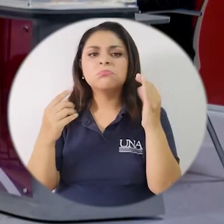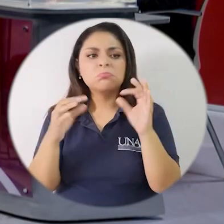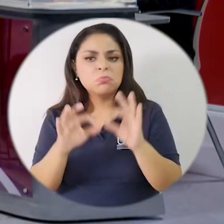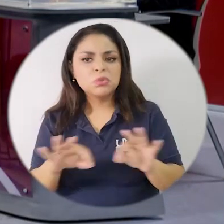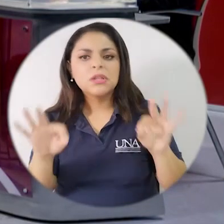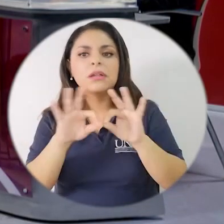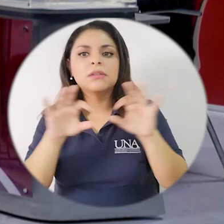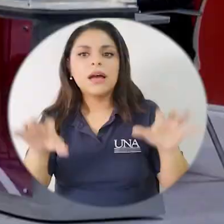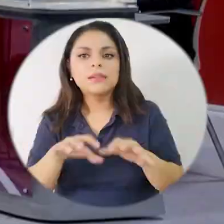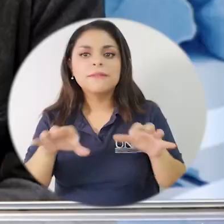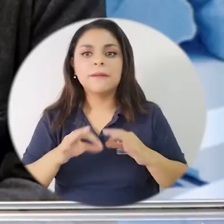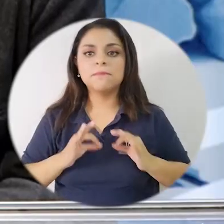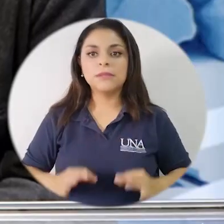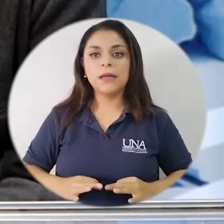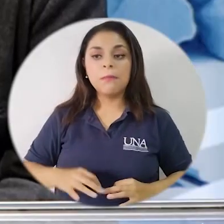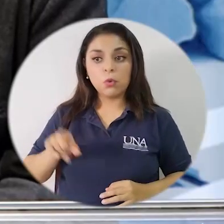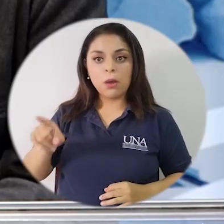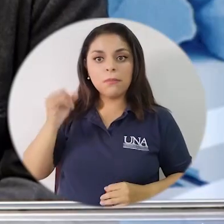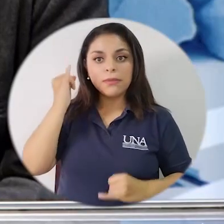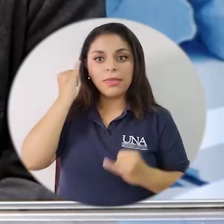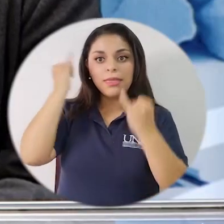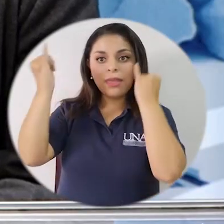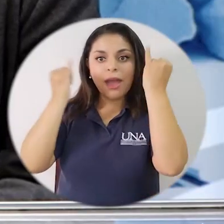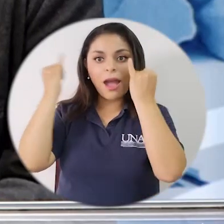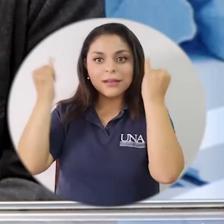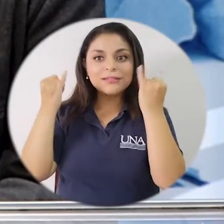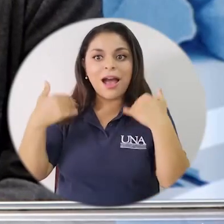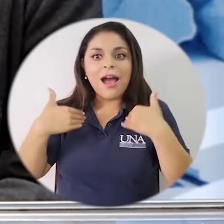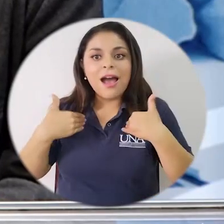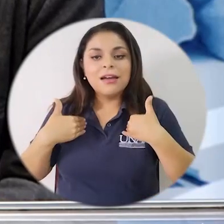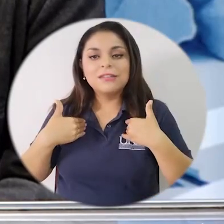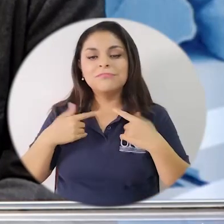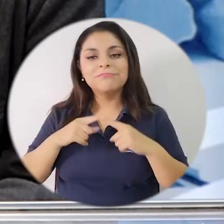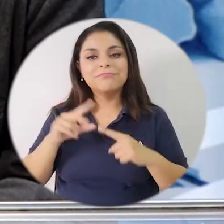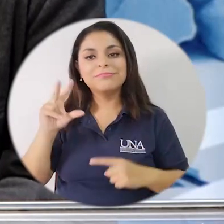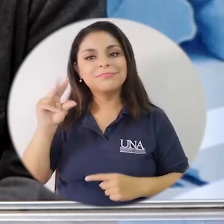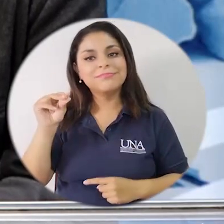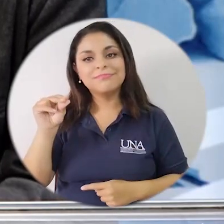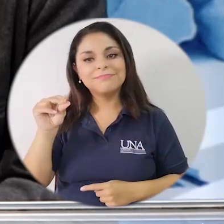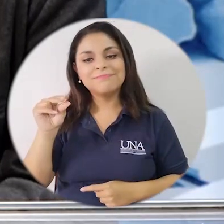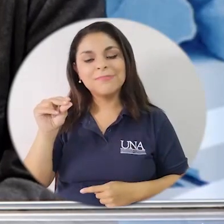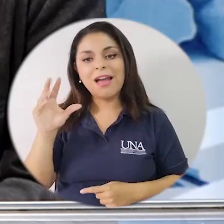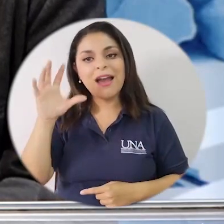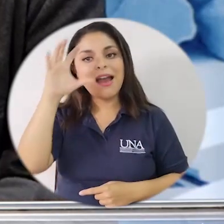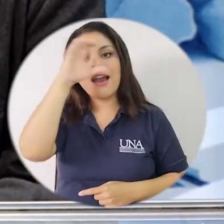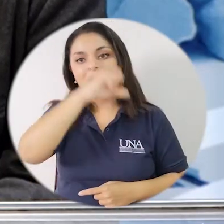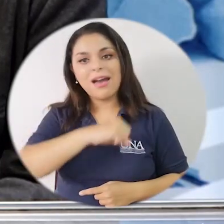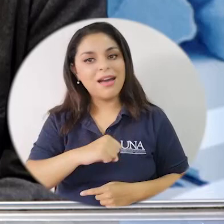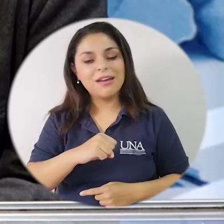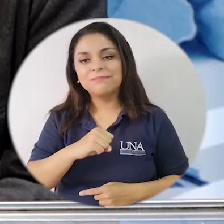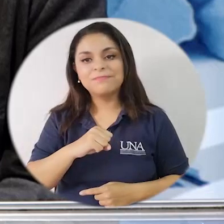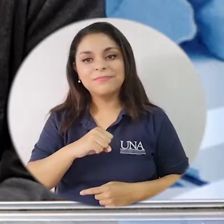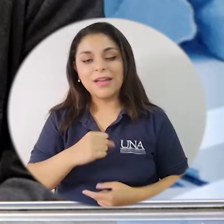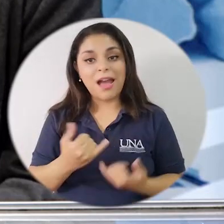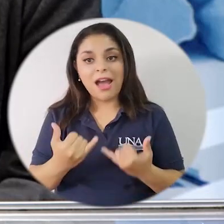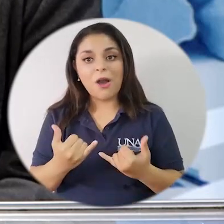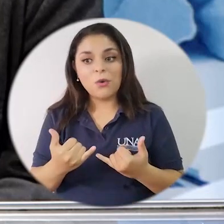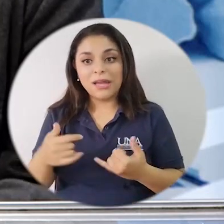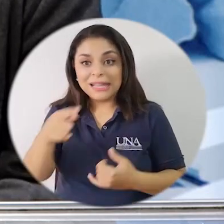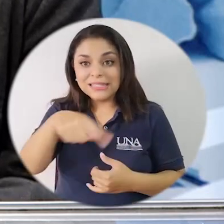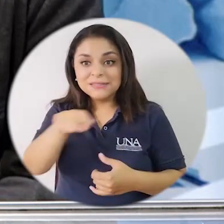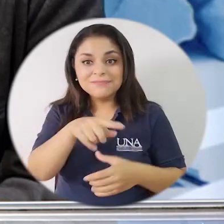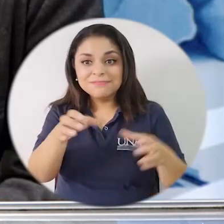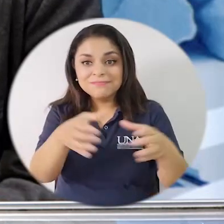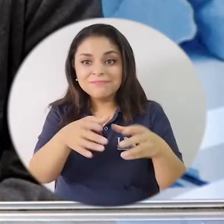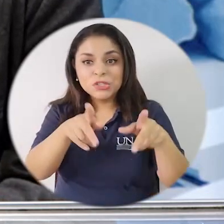más estrategias y herramientas para poder propiciar la actividad física en sus niños y nos dimos cuenta que en este grupo de